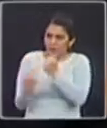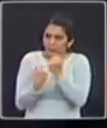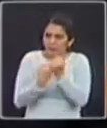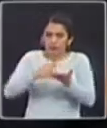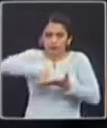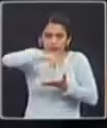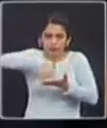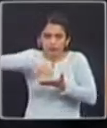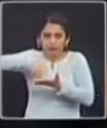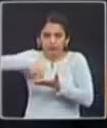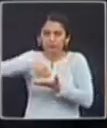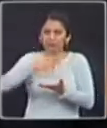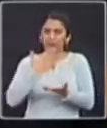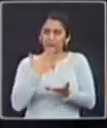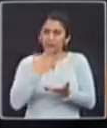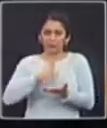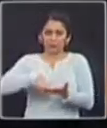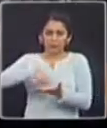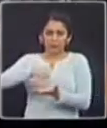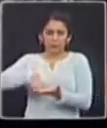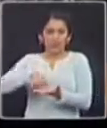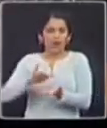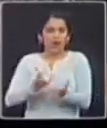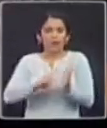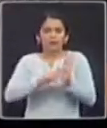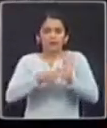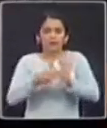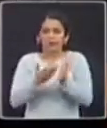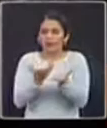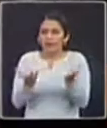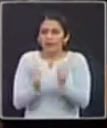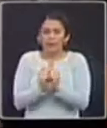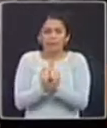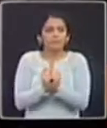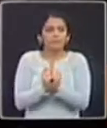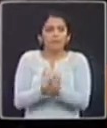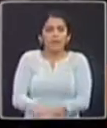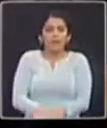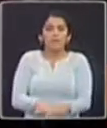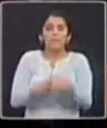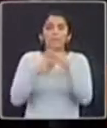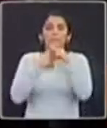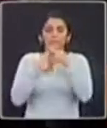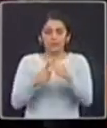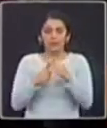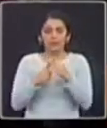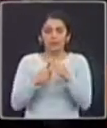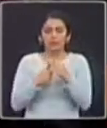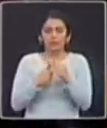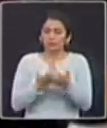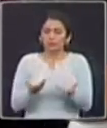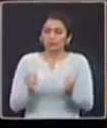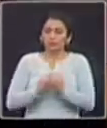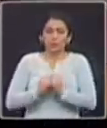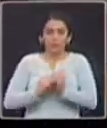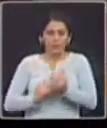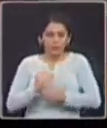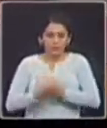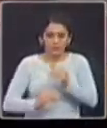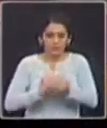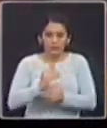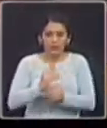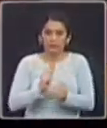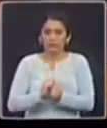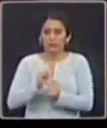Lo hicieron con un acto simbólico, con un acto para iniciar justamente esta recepción